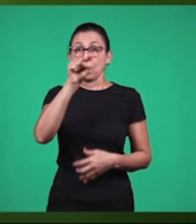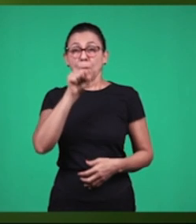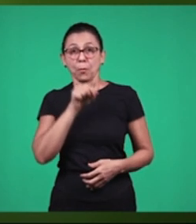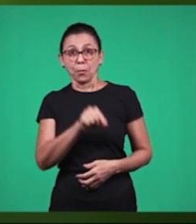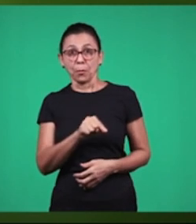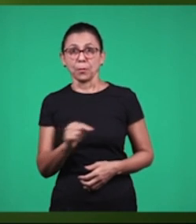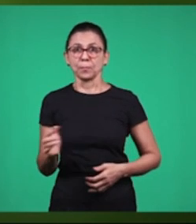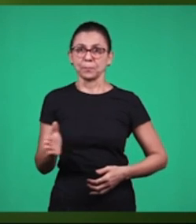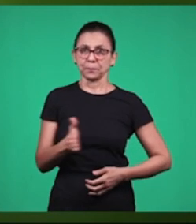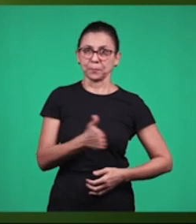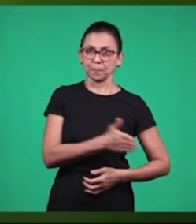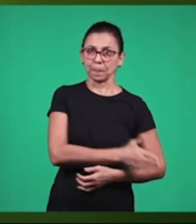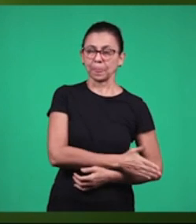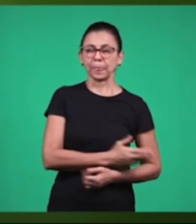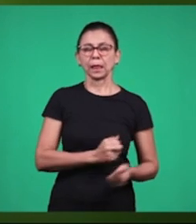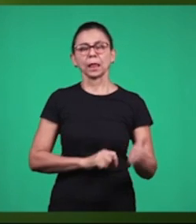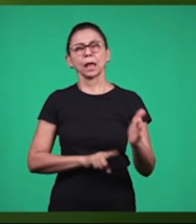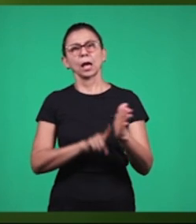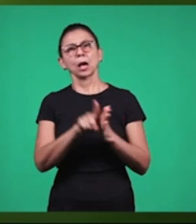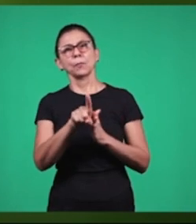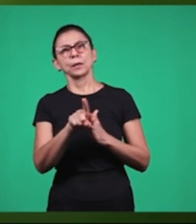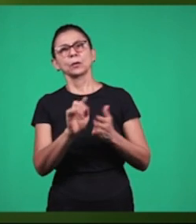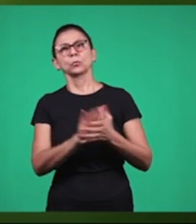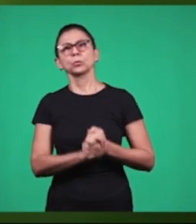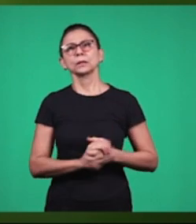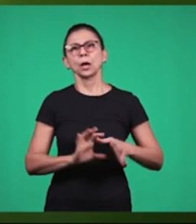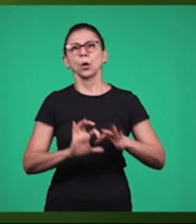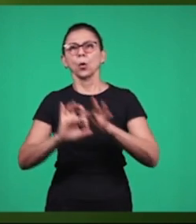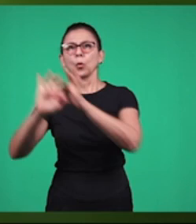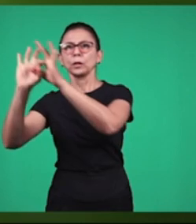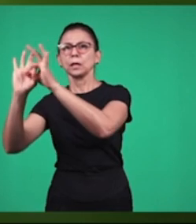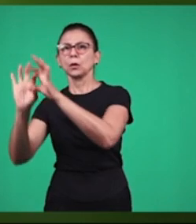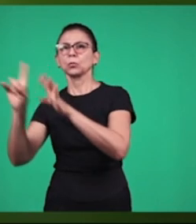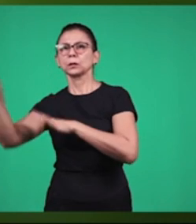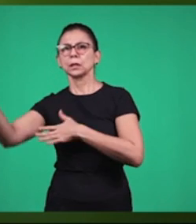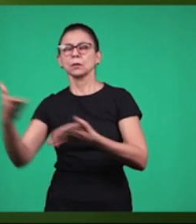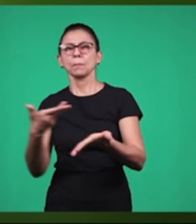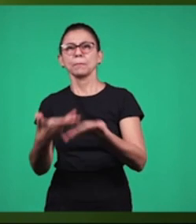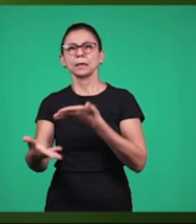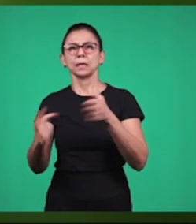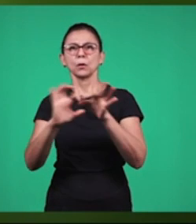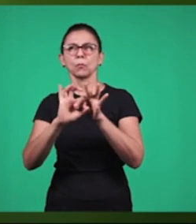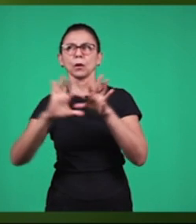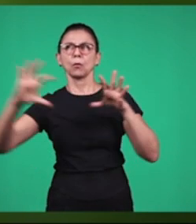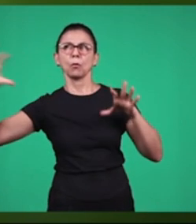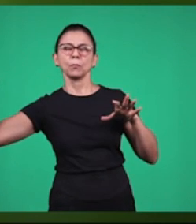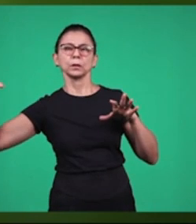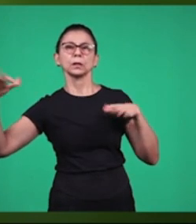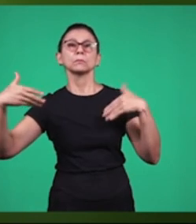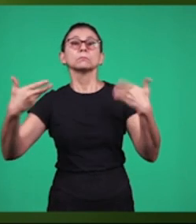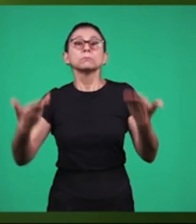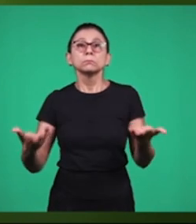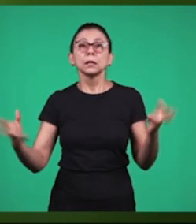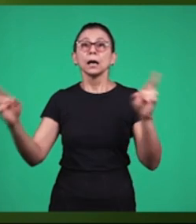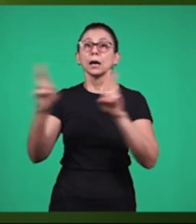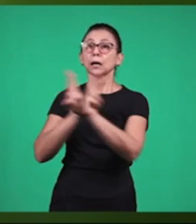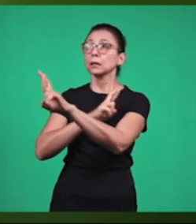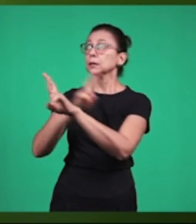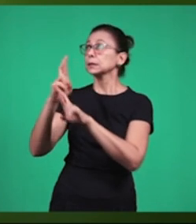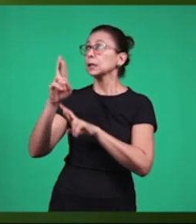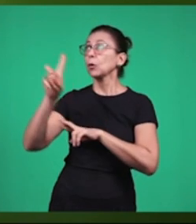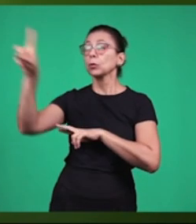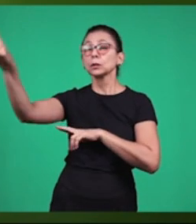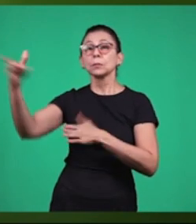pregunta al respecto de el eslabón perdido de la vida, el eslabón que el hombre perdió, que es su relación